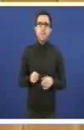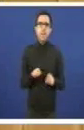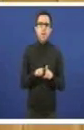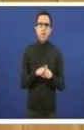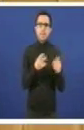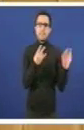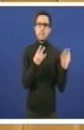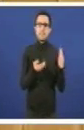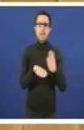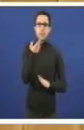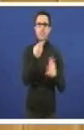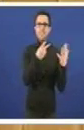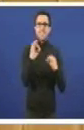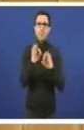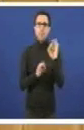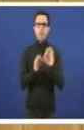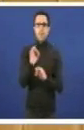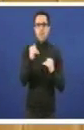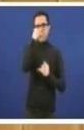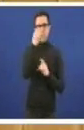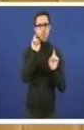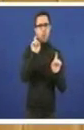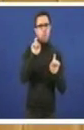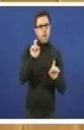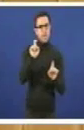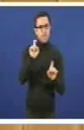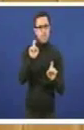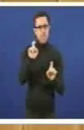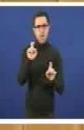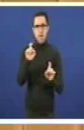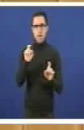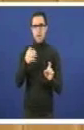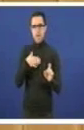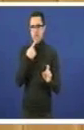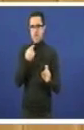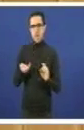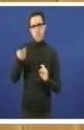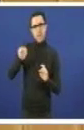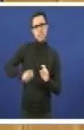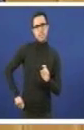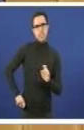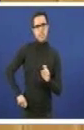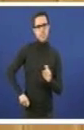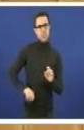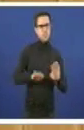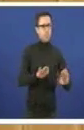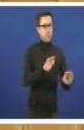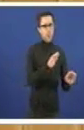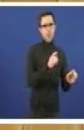na atención educativa e comedor é decir máis ingresos menos incremento aí está a regresividade